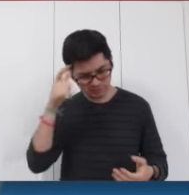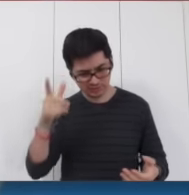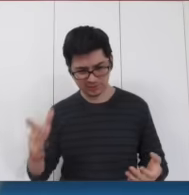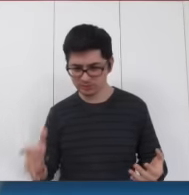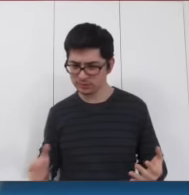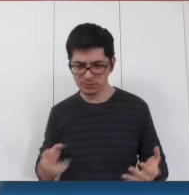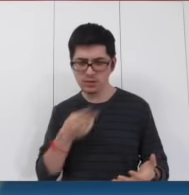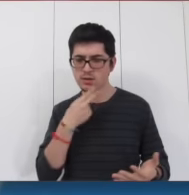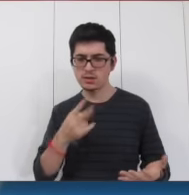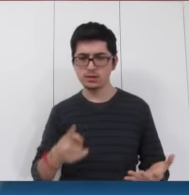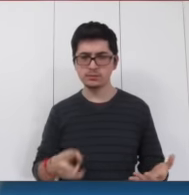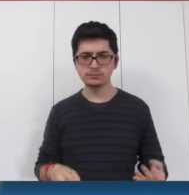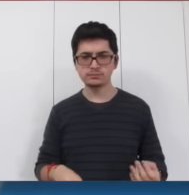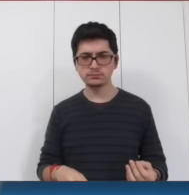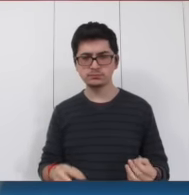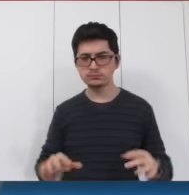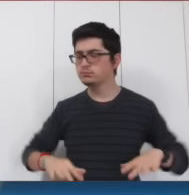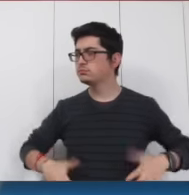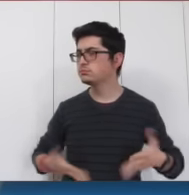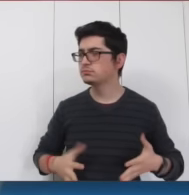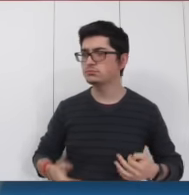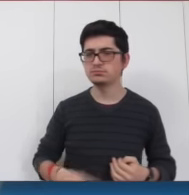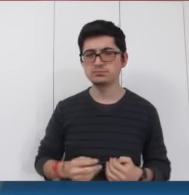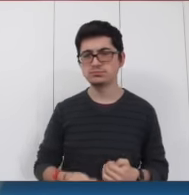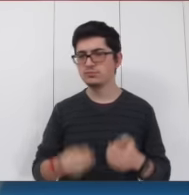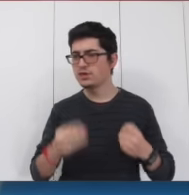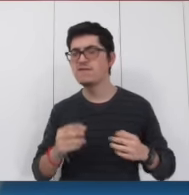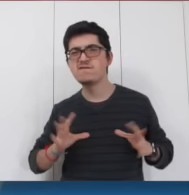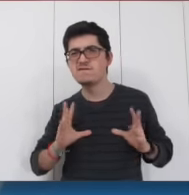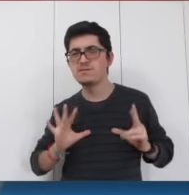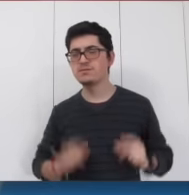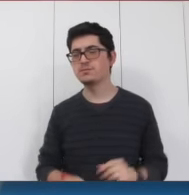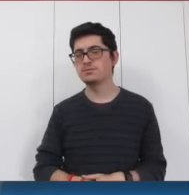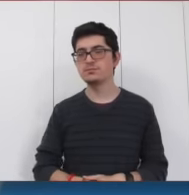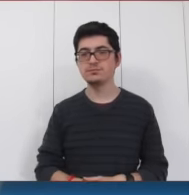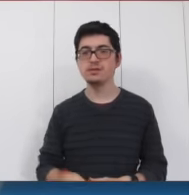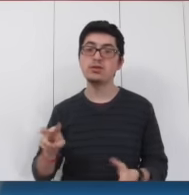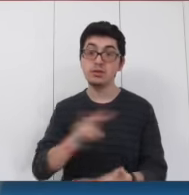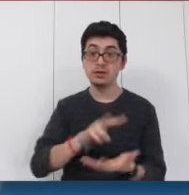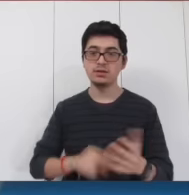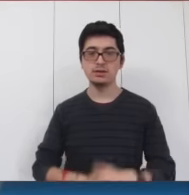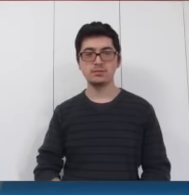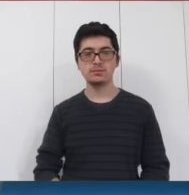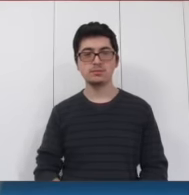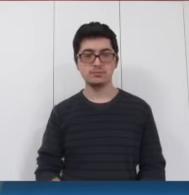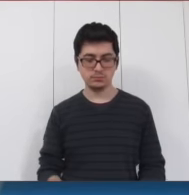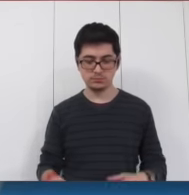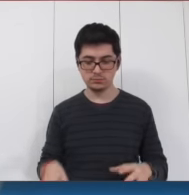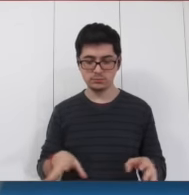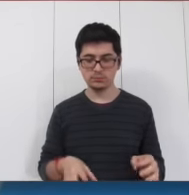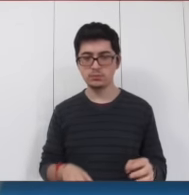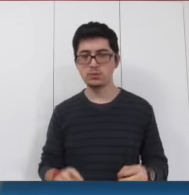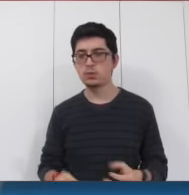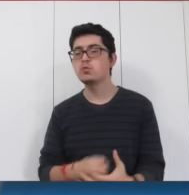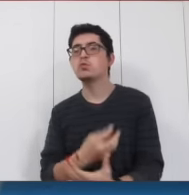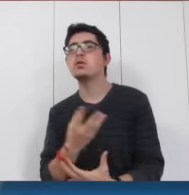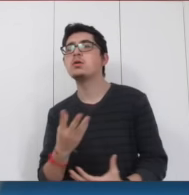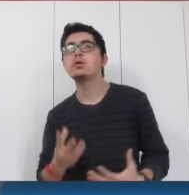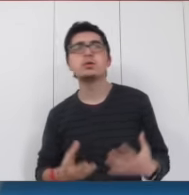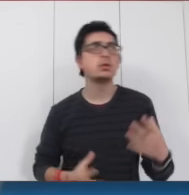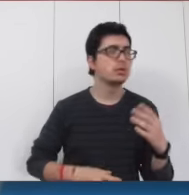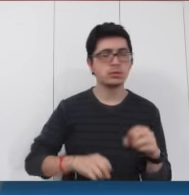entender realmente la vida como tal, de que a veces las cosas no son tan felices, te recomiendo este libro y te va a dar una